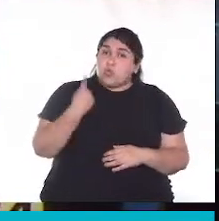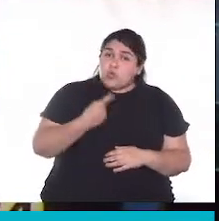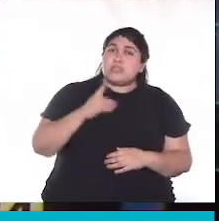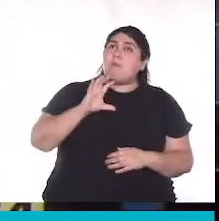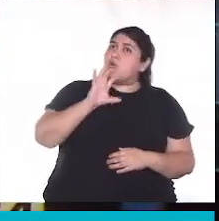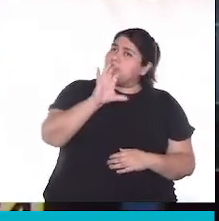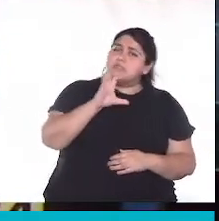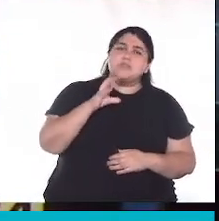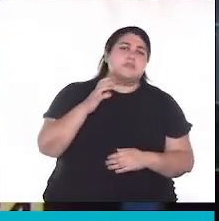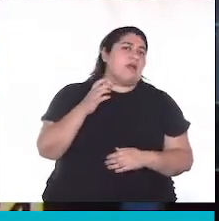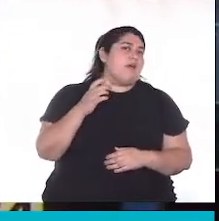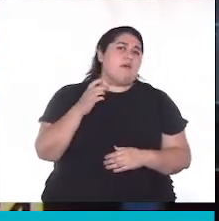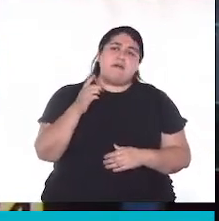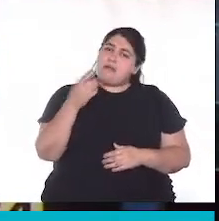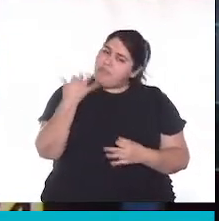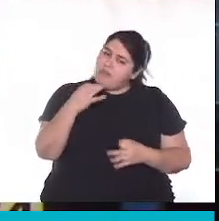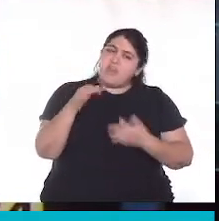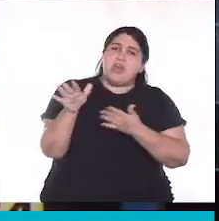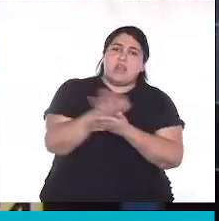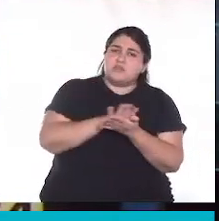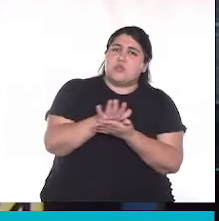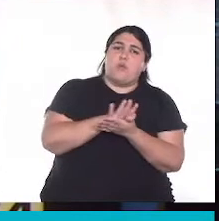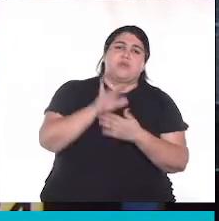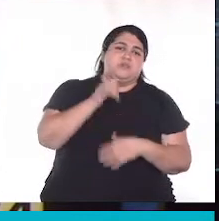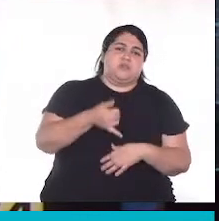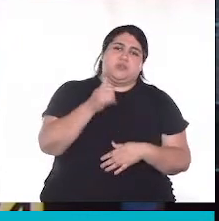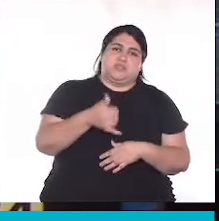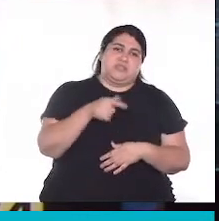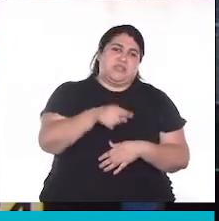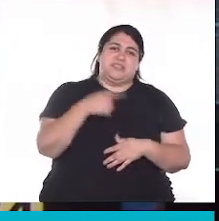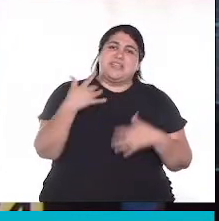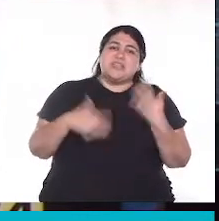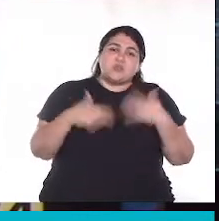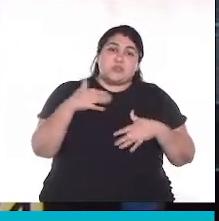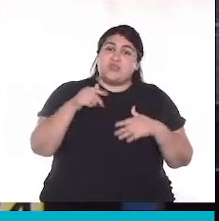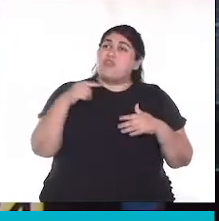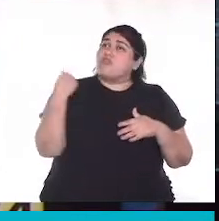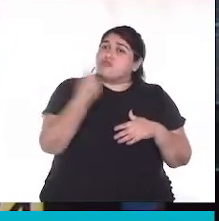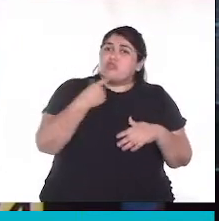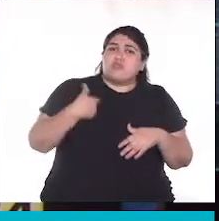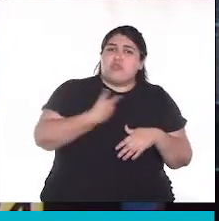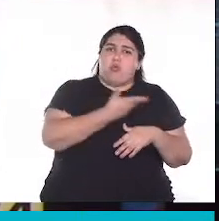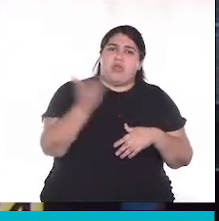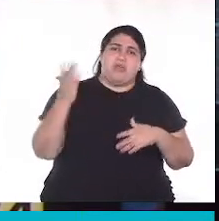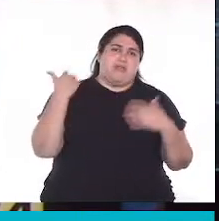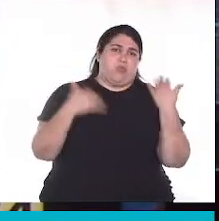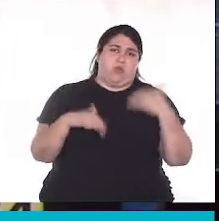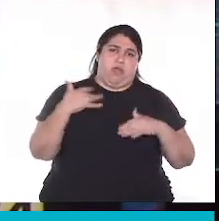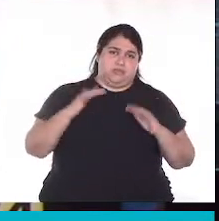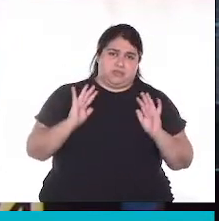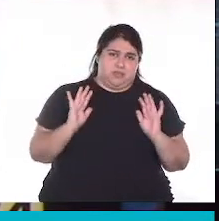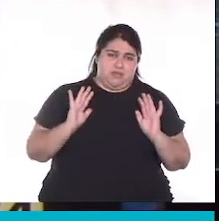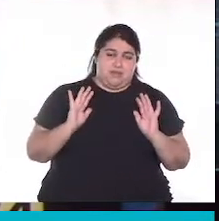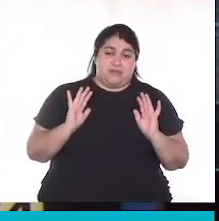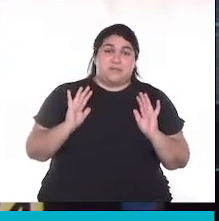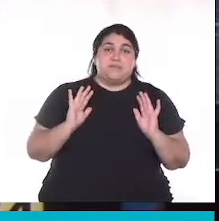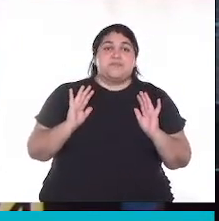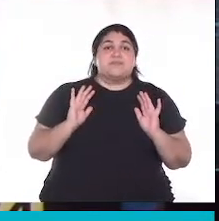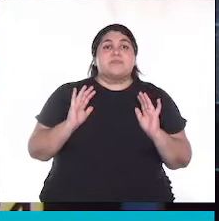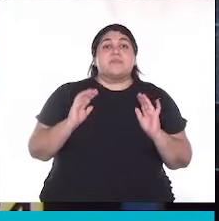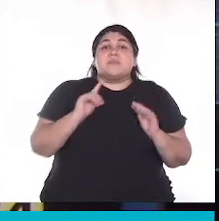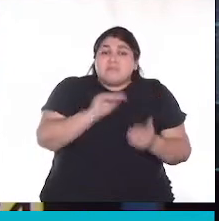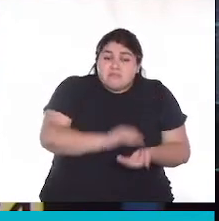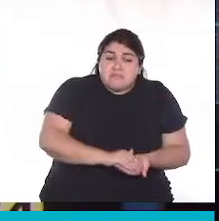dar una respuesta a una problemática que nos pone en emergencia social. Porque esto se cobra vidas de